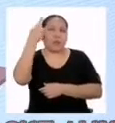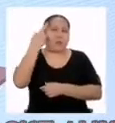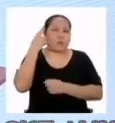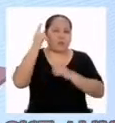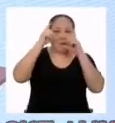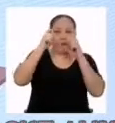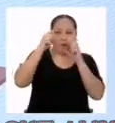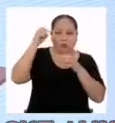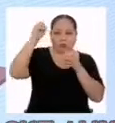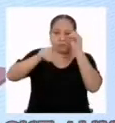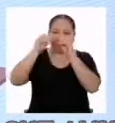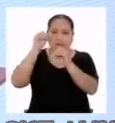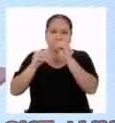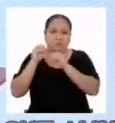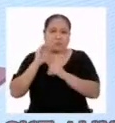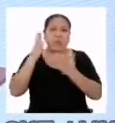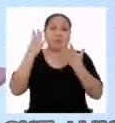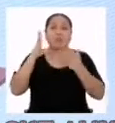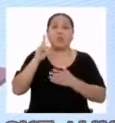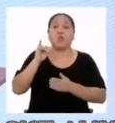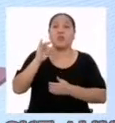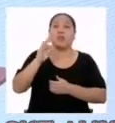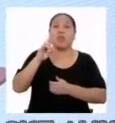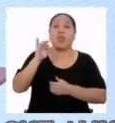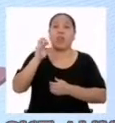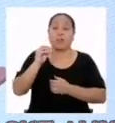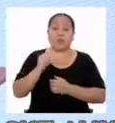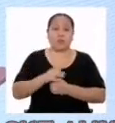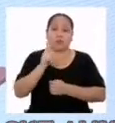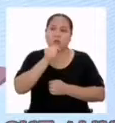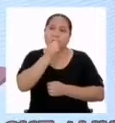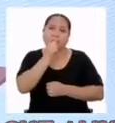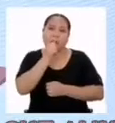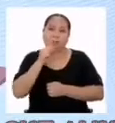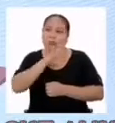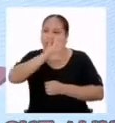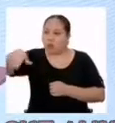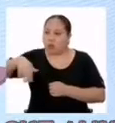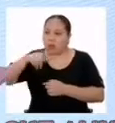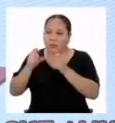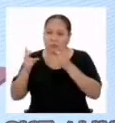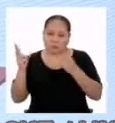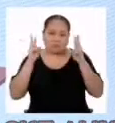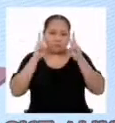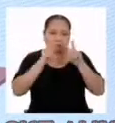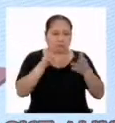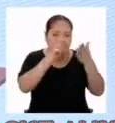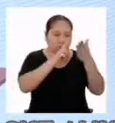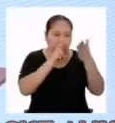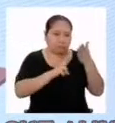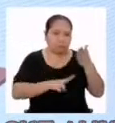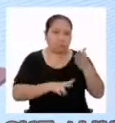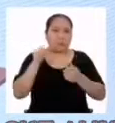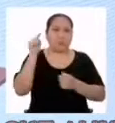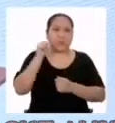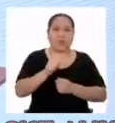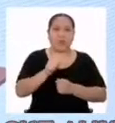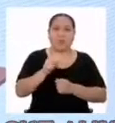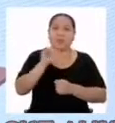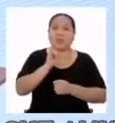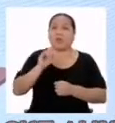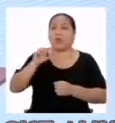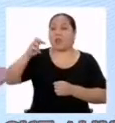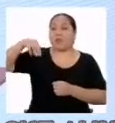fotos. Es como un diario, pero en vez de ser privado, todo el mundo lo puede leer. Y asumo que eso pasó con el